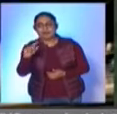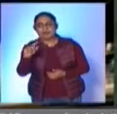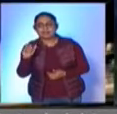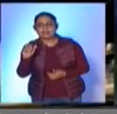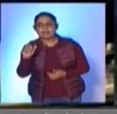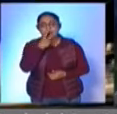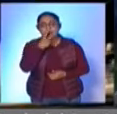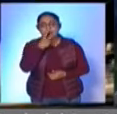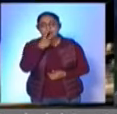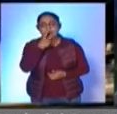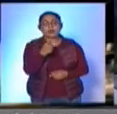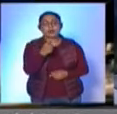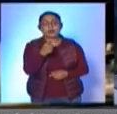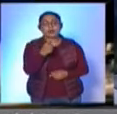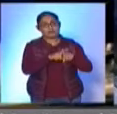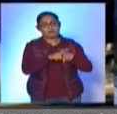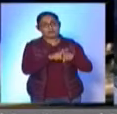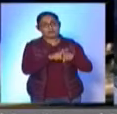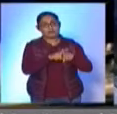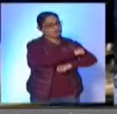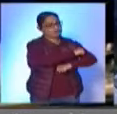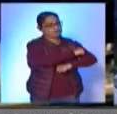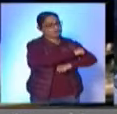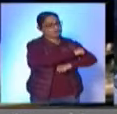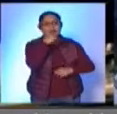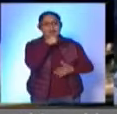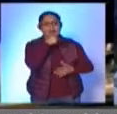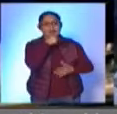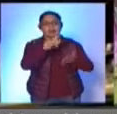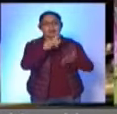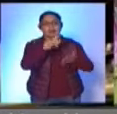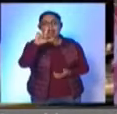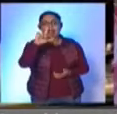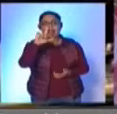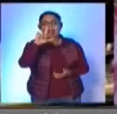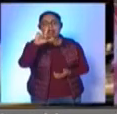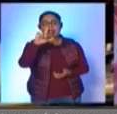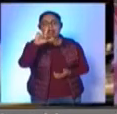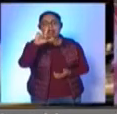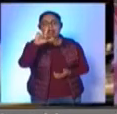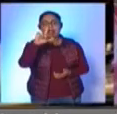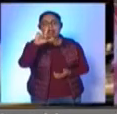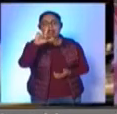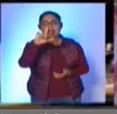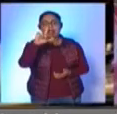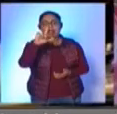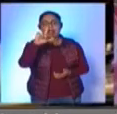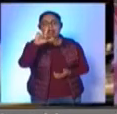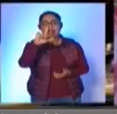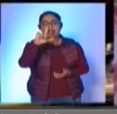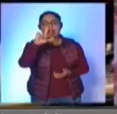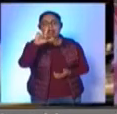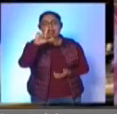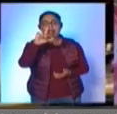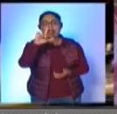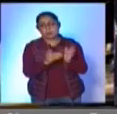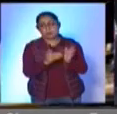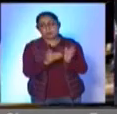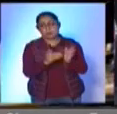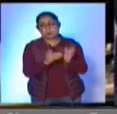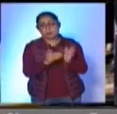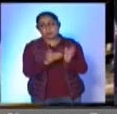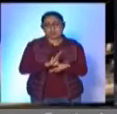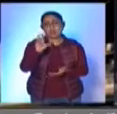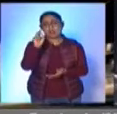las diferentes ventanillas de Telecom recibirán este apoyo económico más de 4,000 personas con discapacidad y 32,000